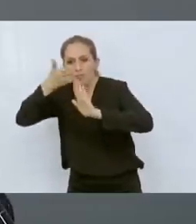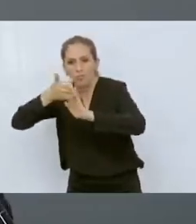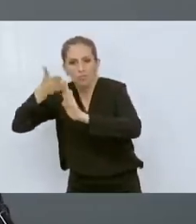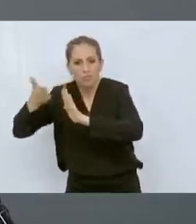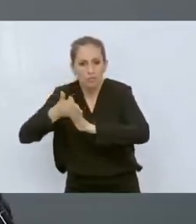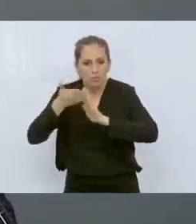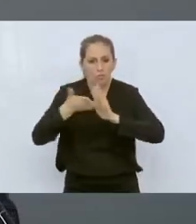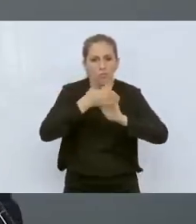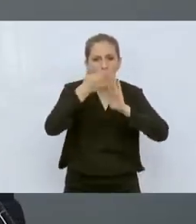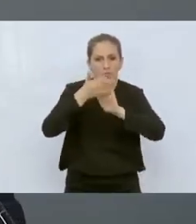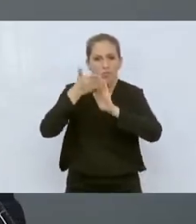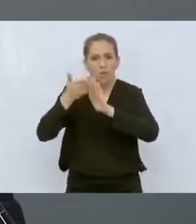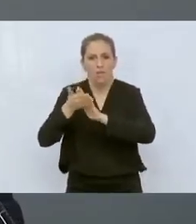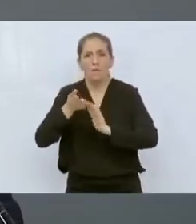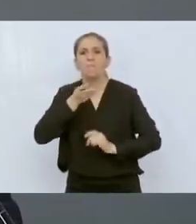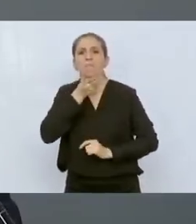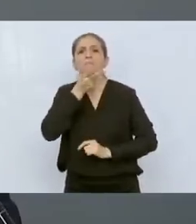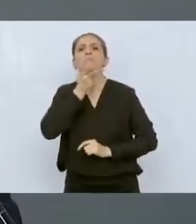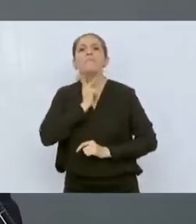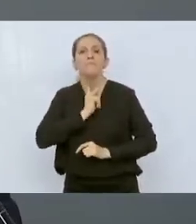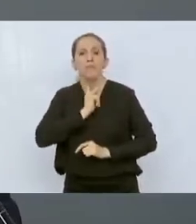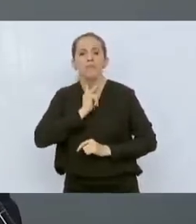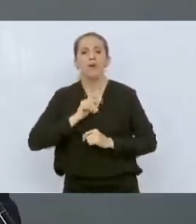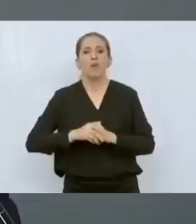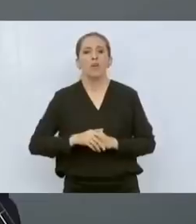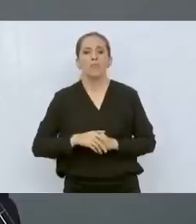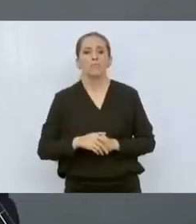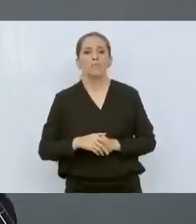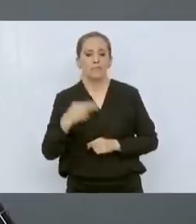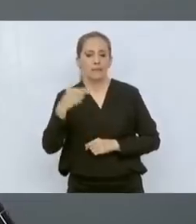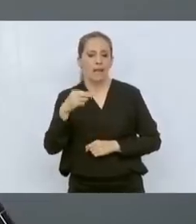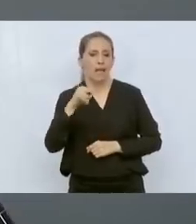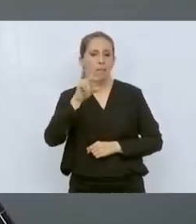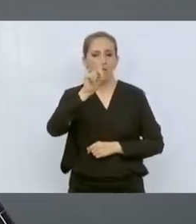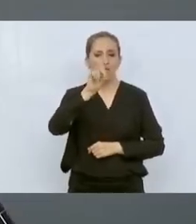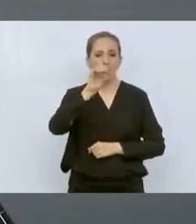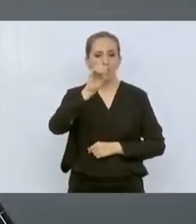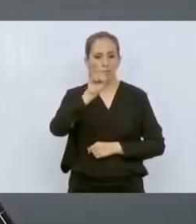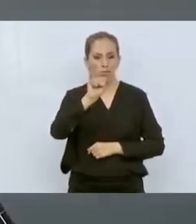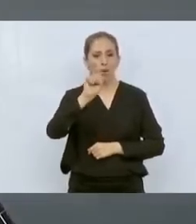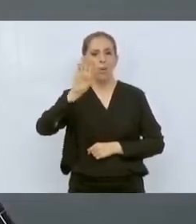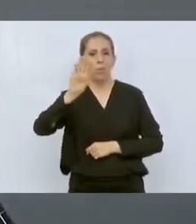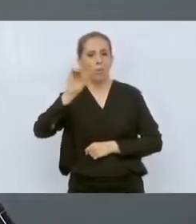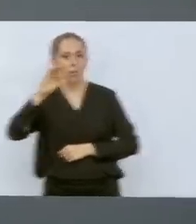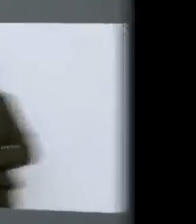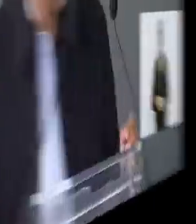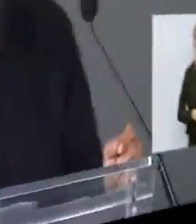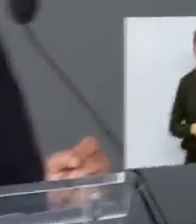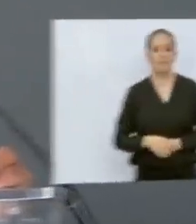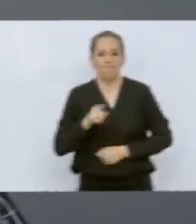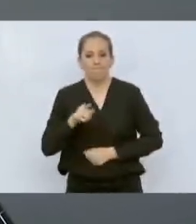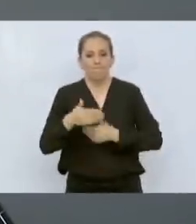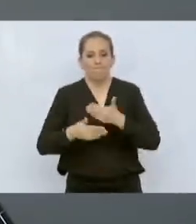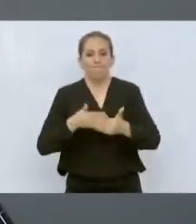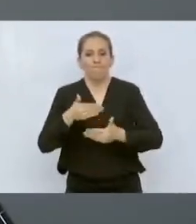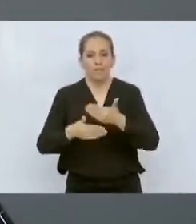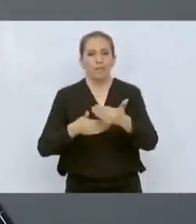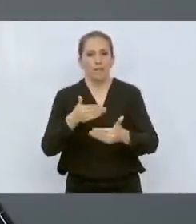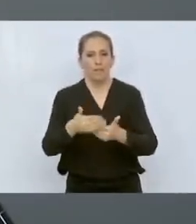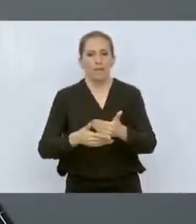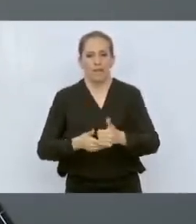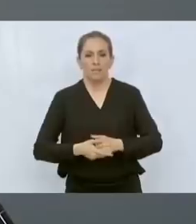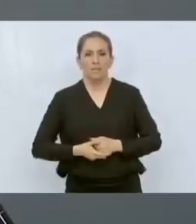refinería de Dos Bocas, en el desarrollo del Istmo, en